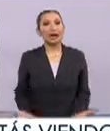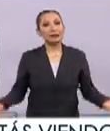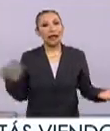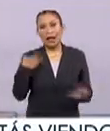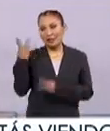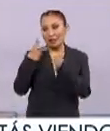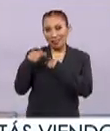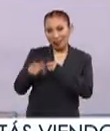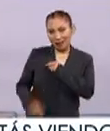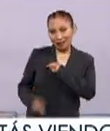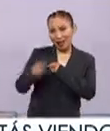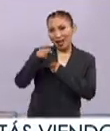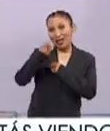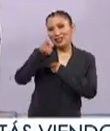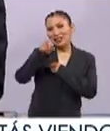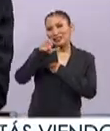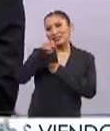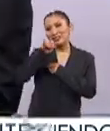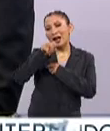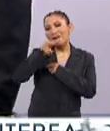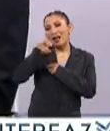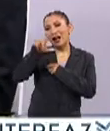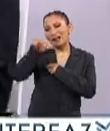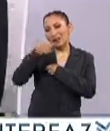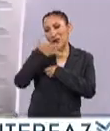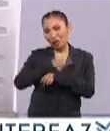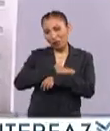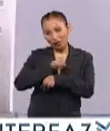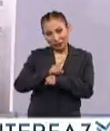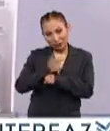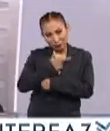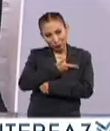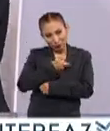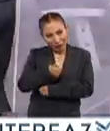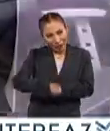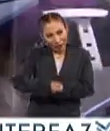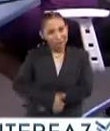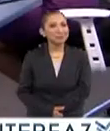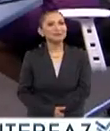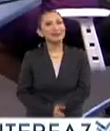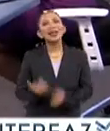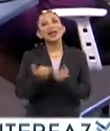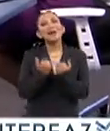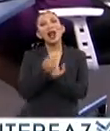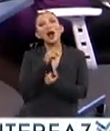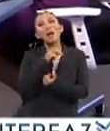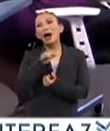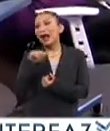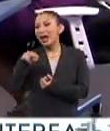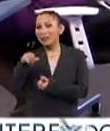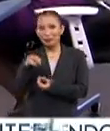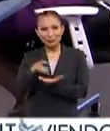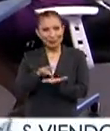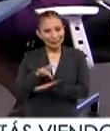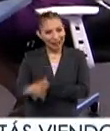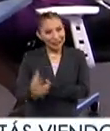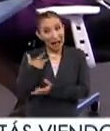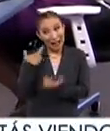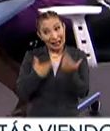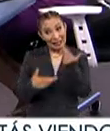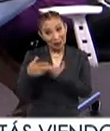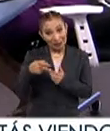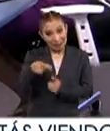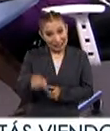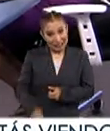Y ya se encuentra con nosotros Trixia Valle. ¿Cómo estás, Trixia? Muy buenos días, es un gusto saludarte. Igualmente, Omar, Anita, muchas gracias, ya de